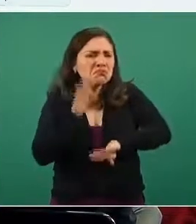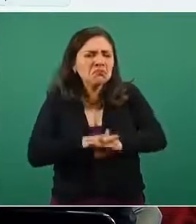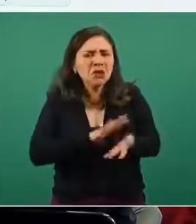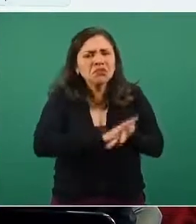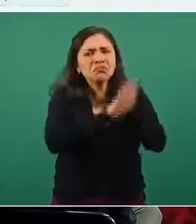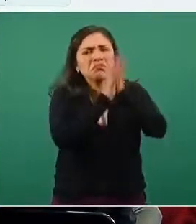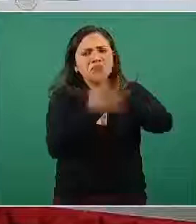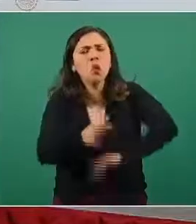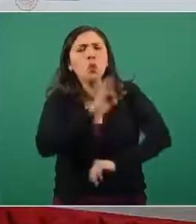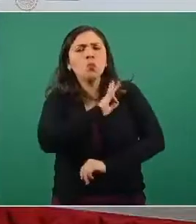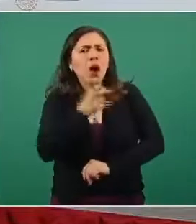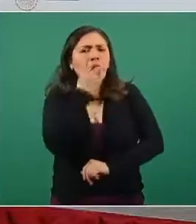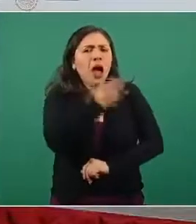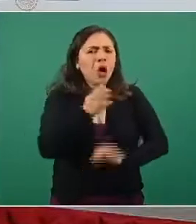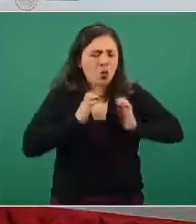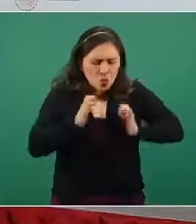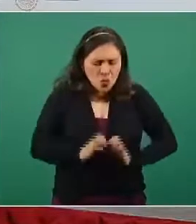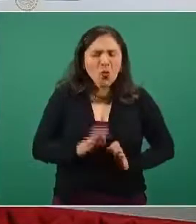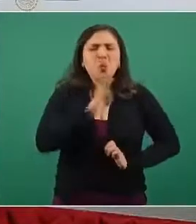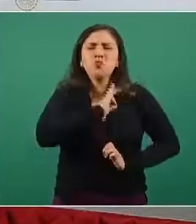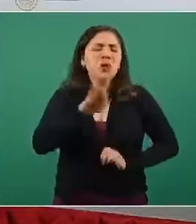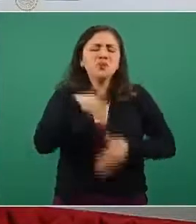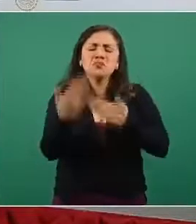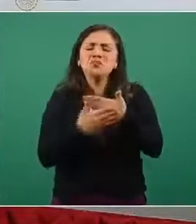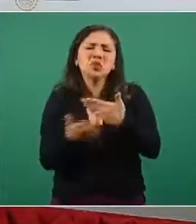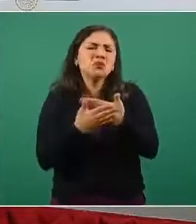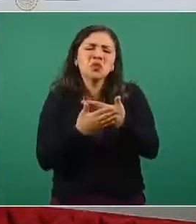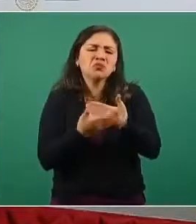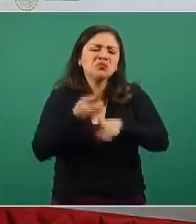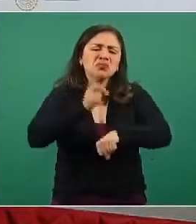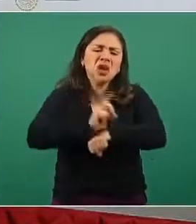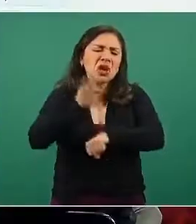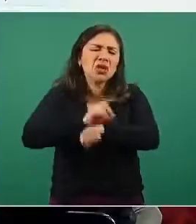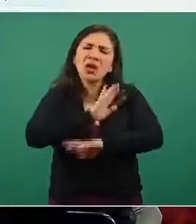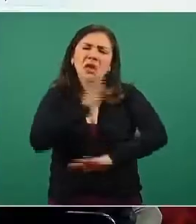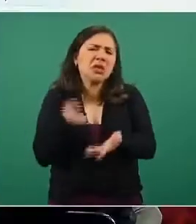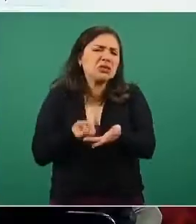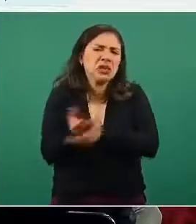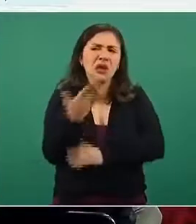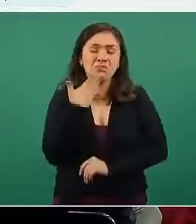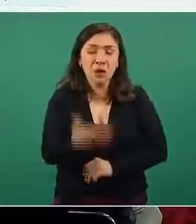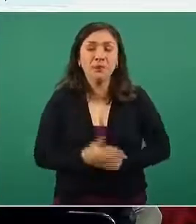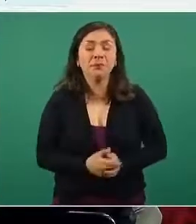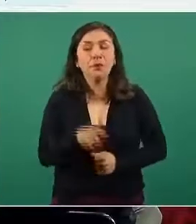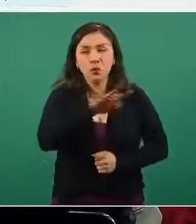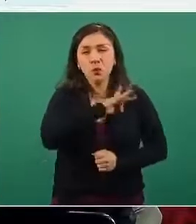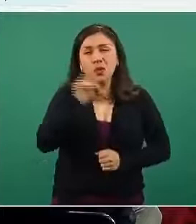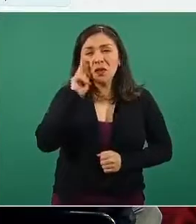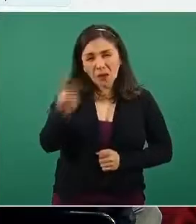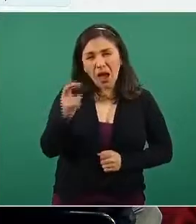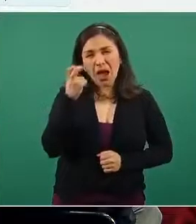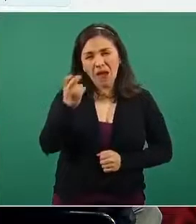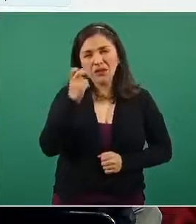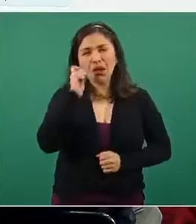resolver sus manifestaciones y puedan egresar en los siguientes días. Pueden ustedes encontrar, decíamos, la distribución por